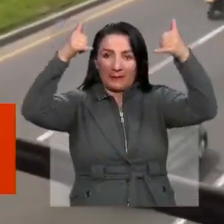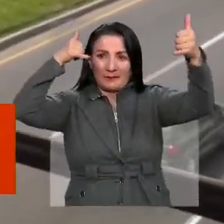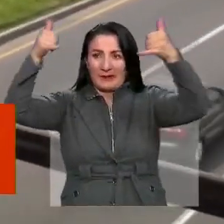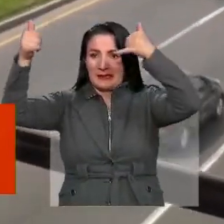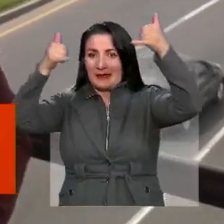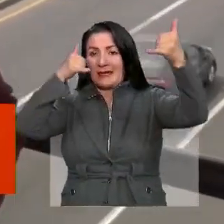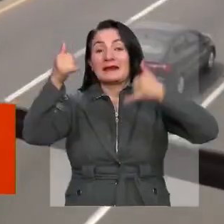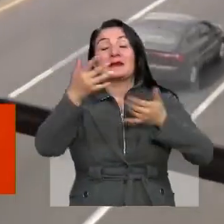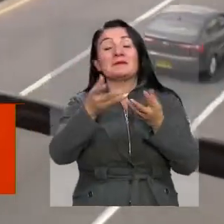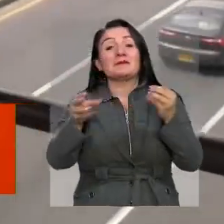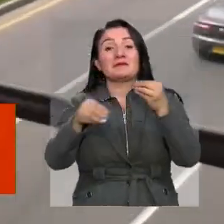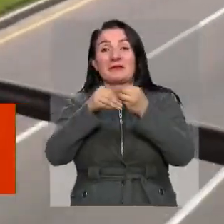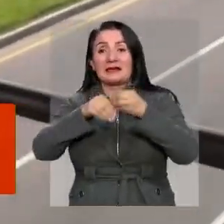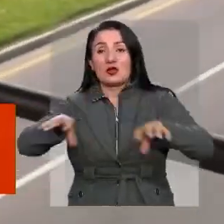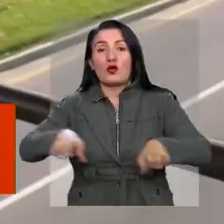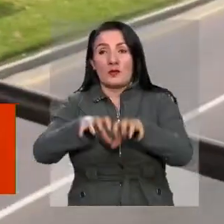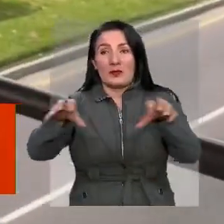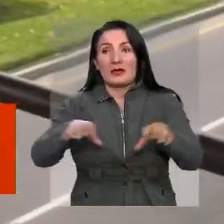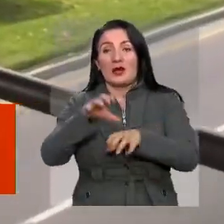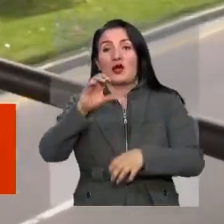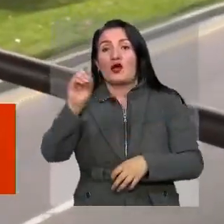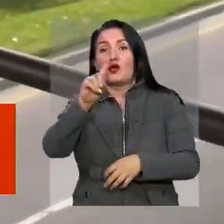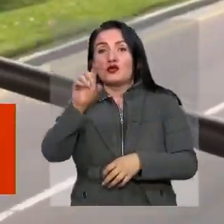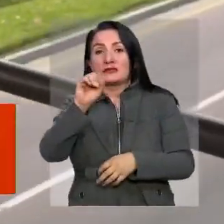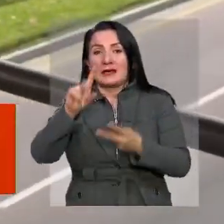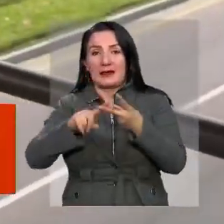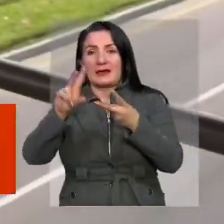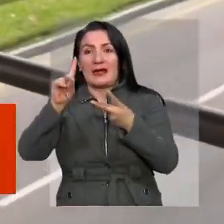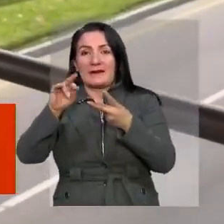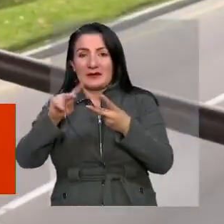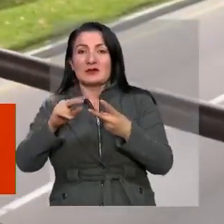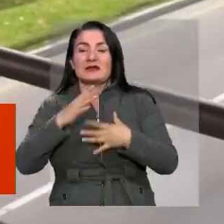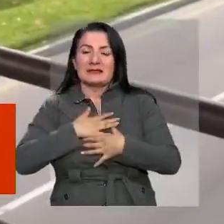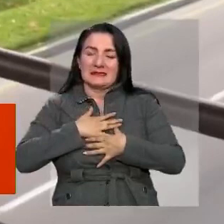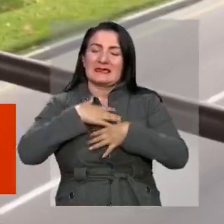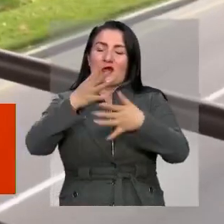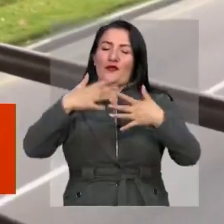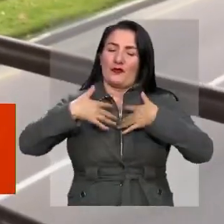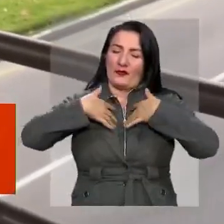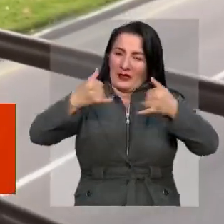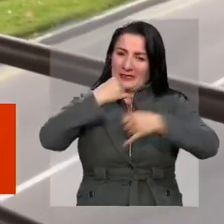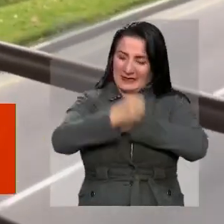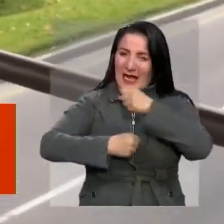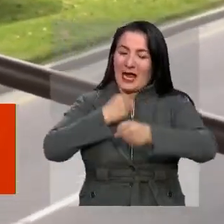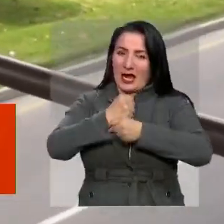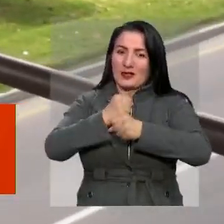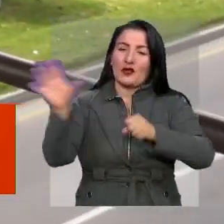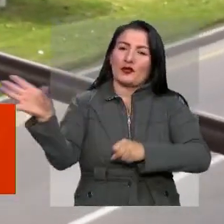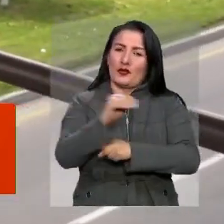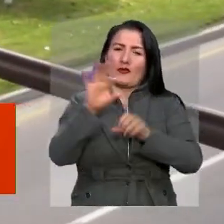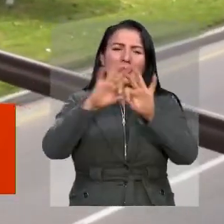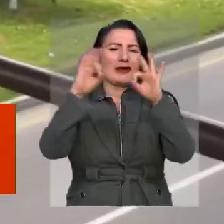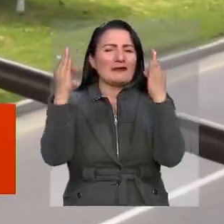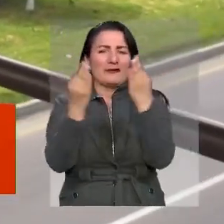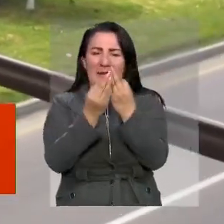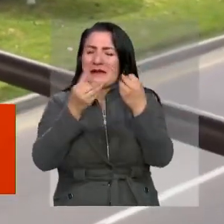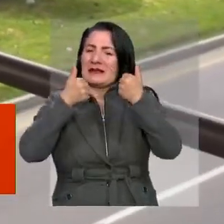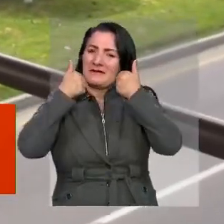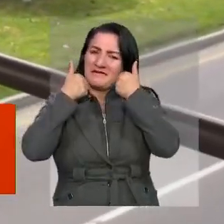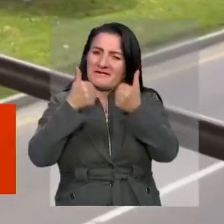Damiston Arevalo y también la operación de Oscar Díaz. Les queremos desear un feliz año a todas las familias, que la pasen